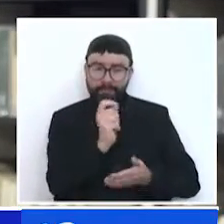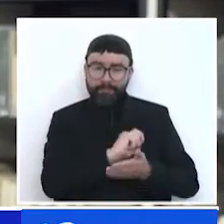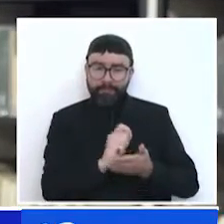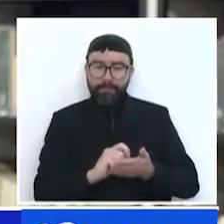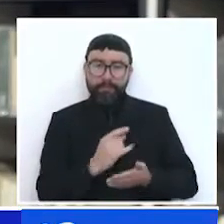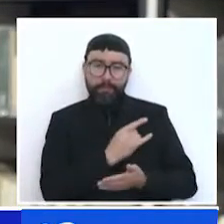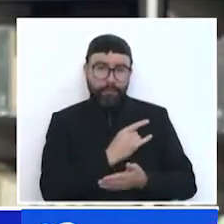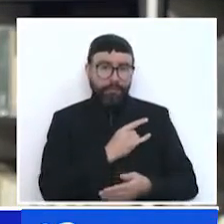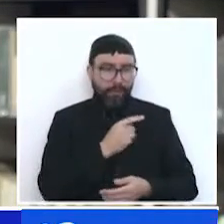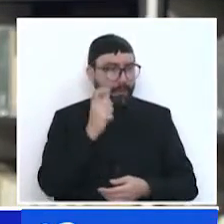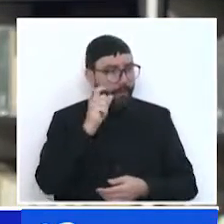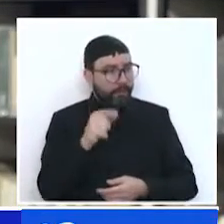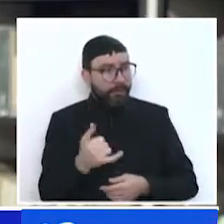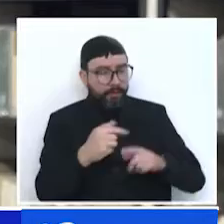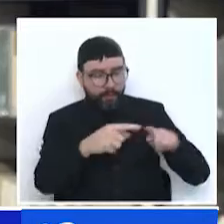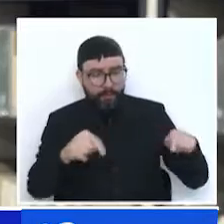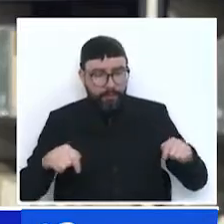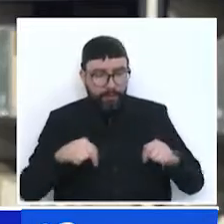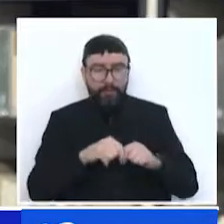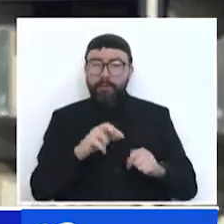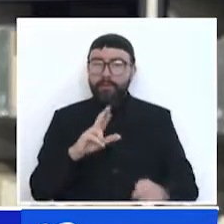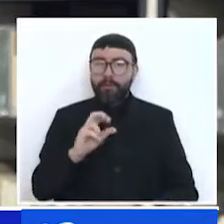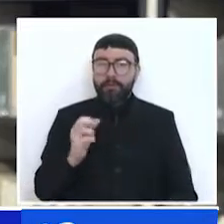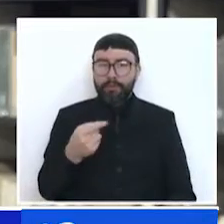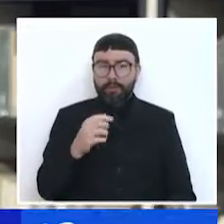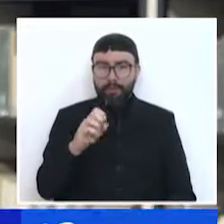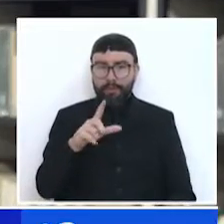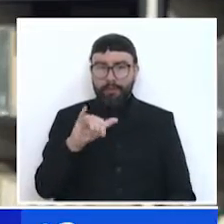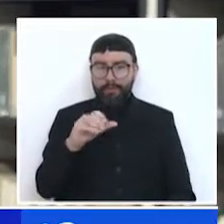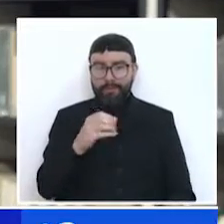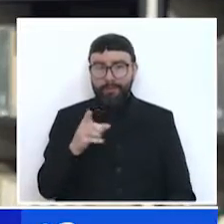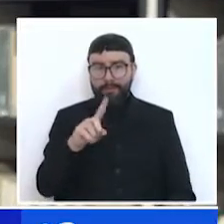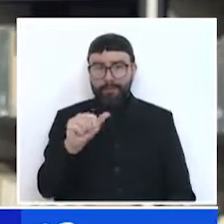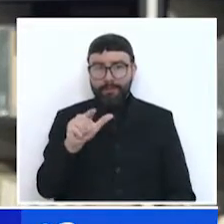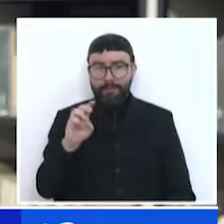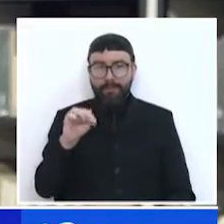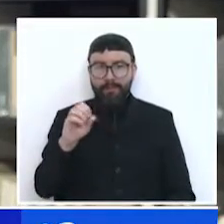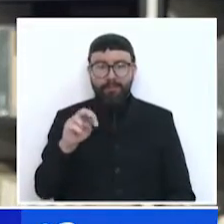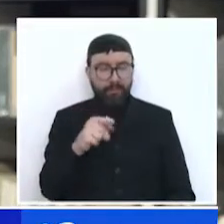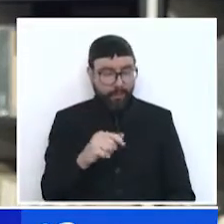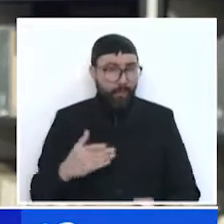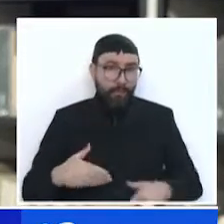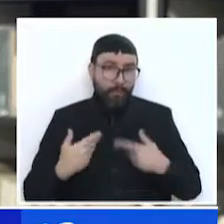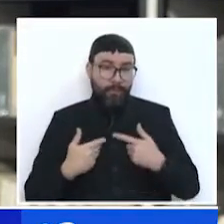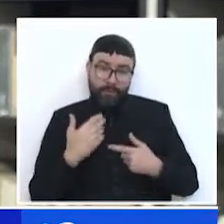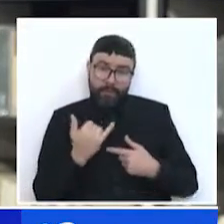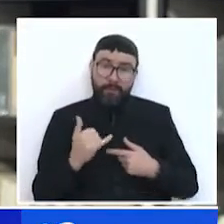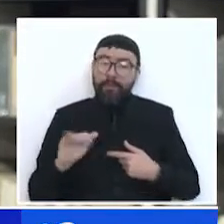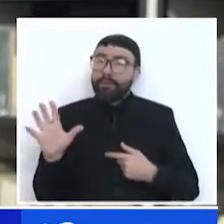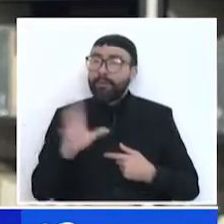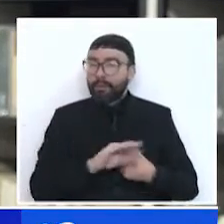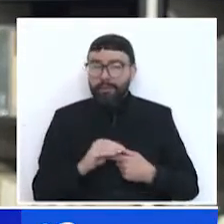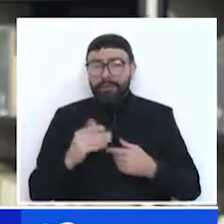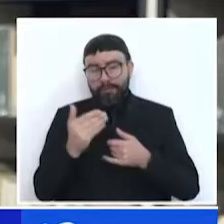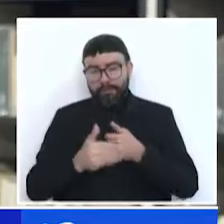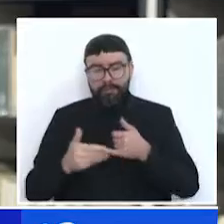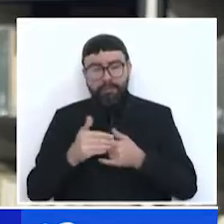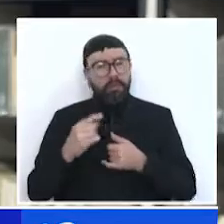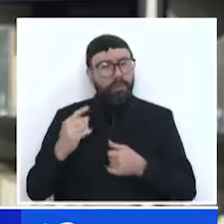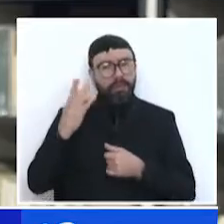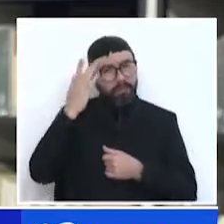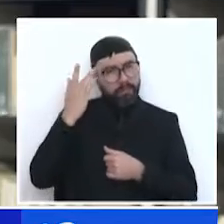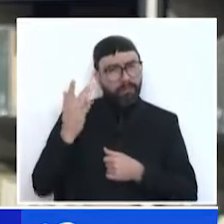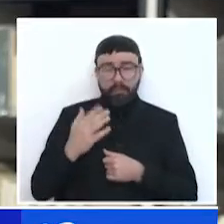edificio Rogelio Salmona, es un gran evento y es una gran alegría para todos los caldenses y para el territorio, básicamente porque no